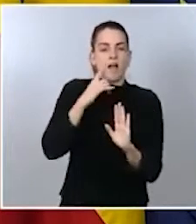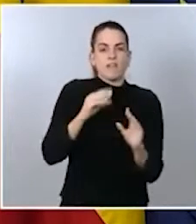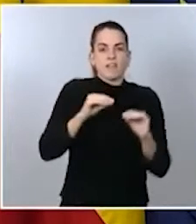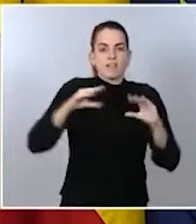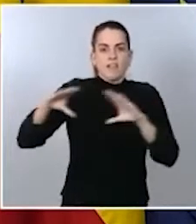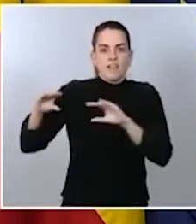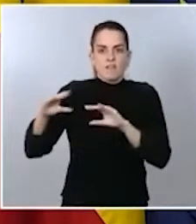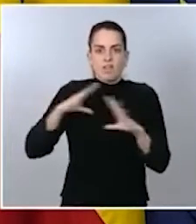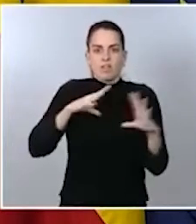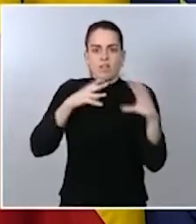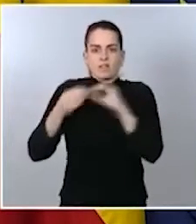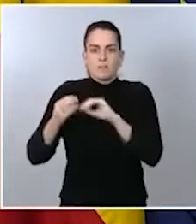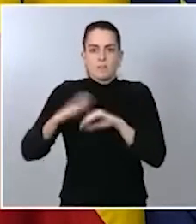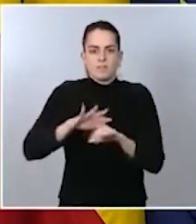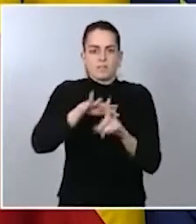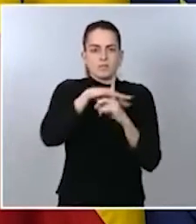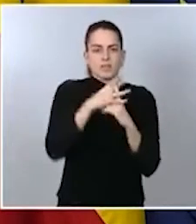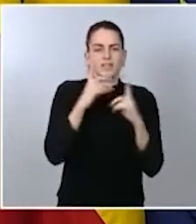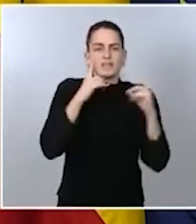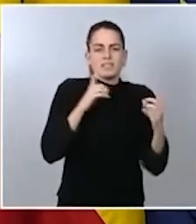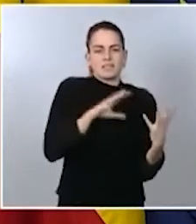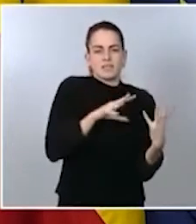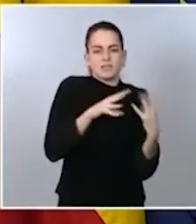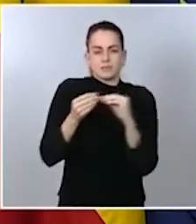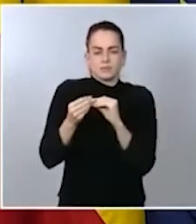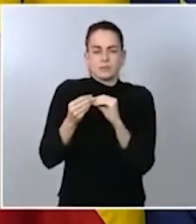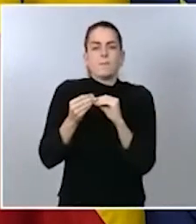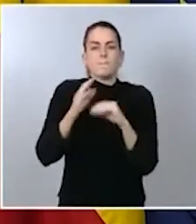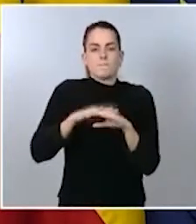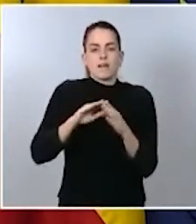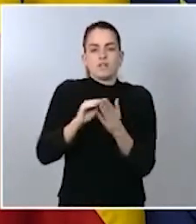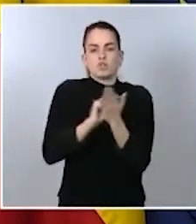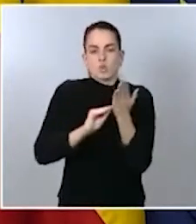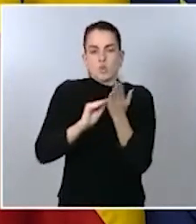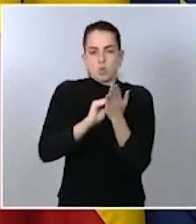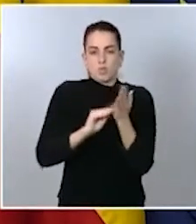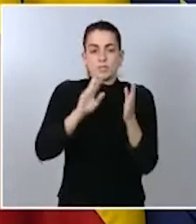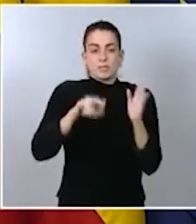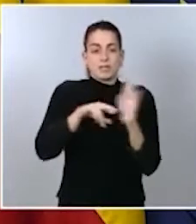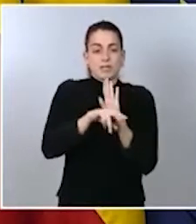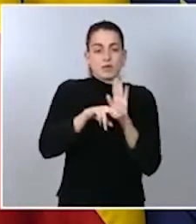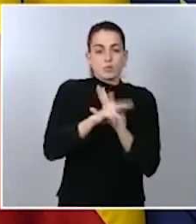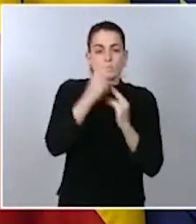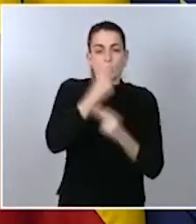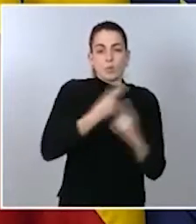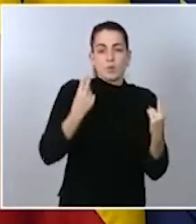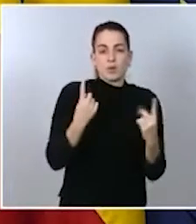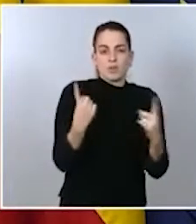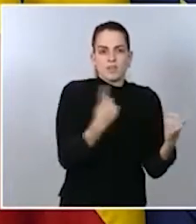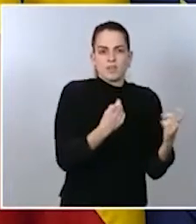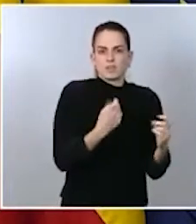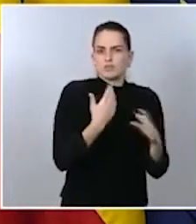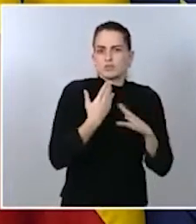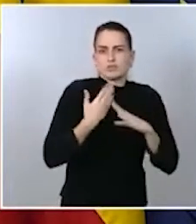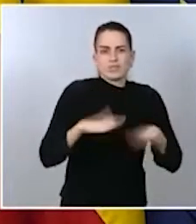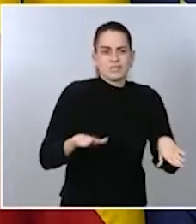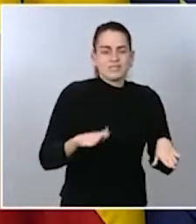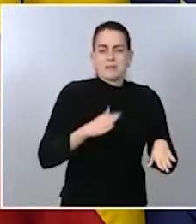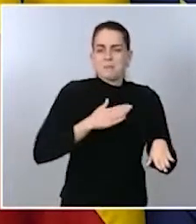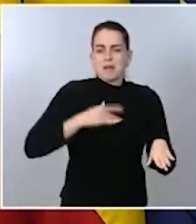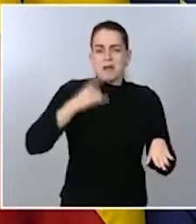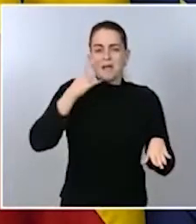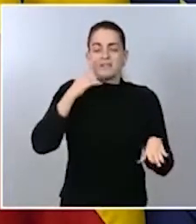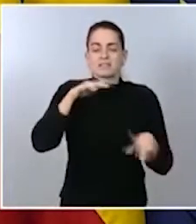esta situación y poder articular todos los recursos públicos necesarios para hacer frente a la situación y que